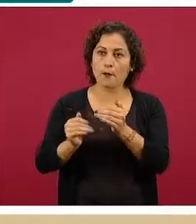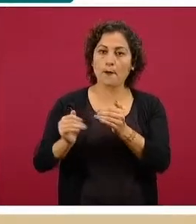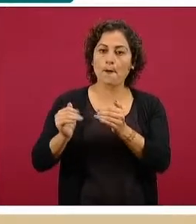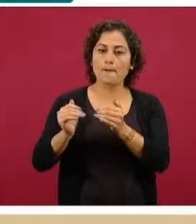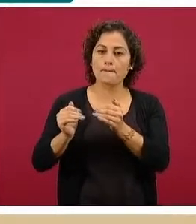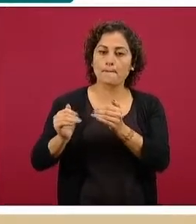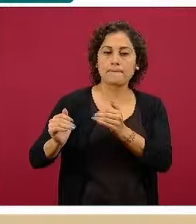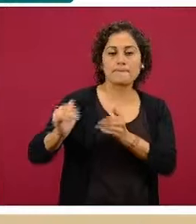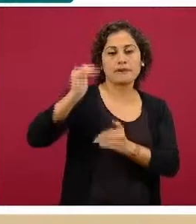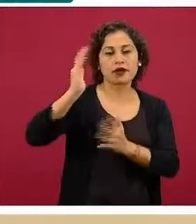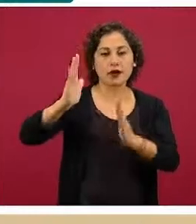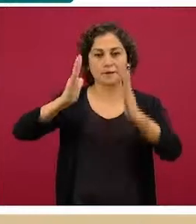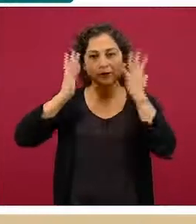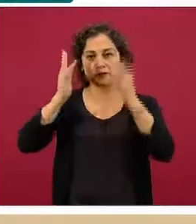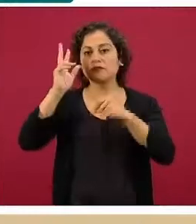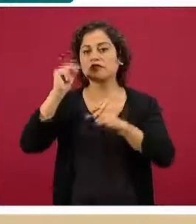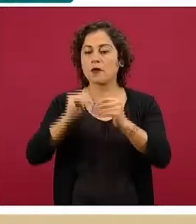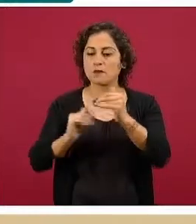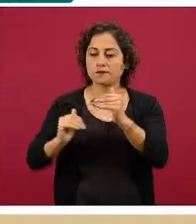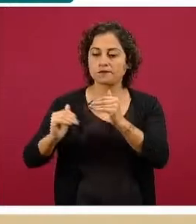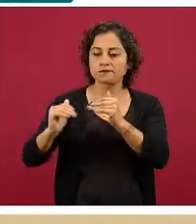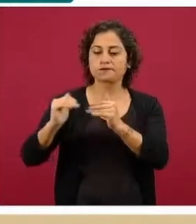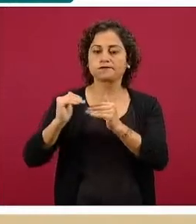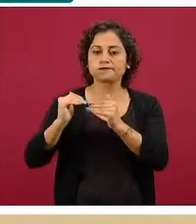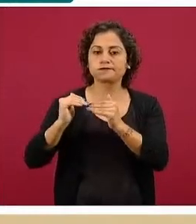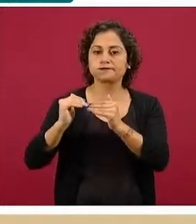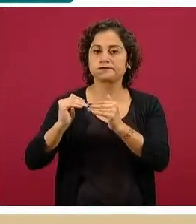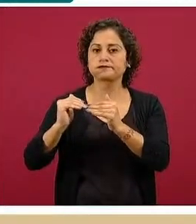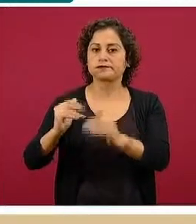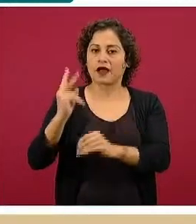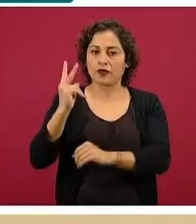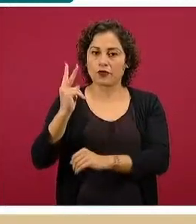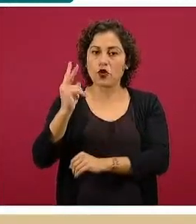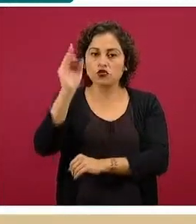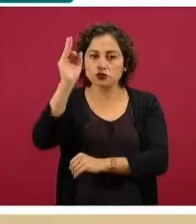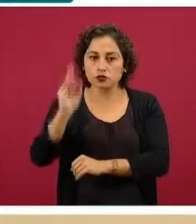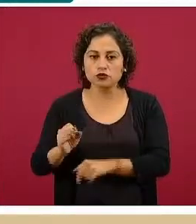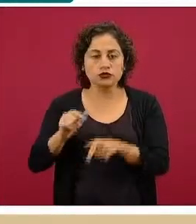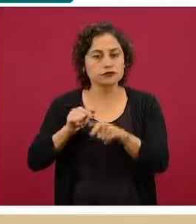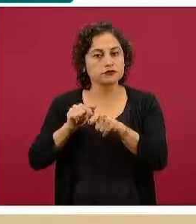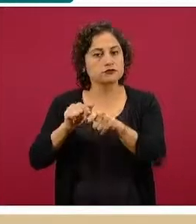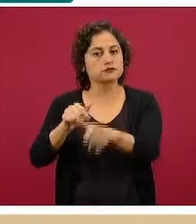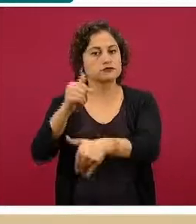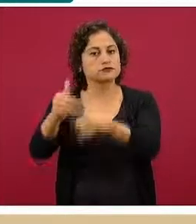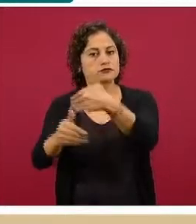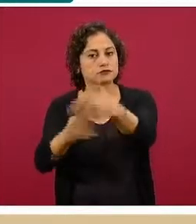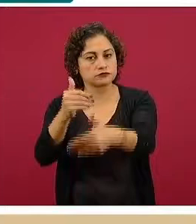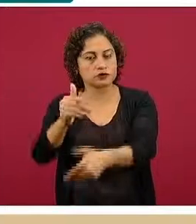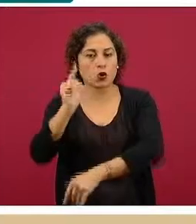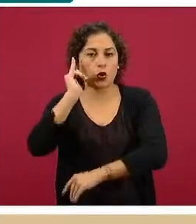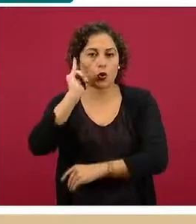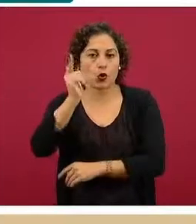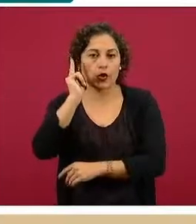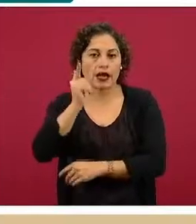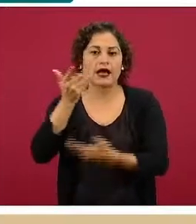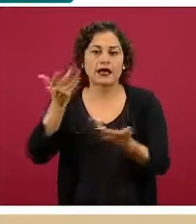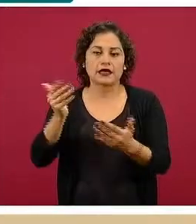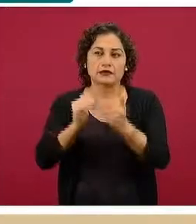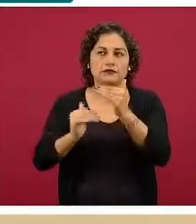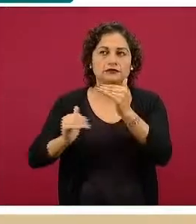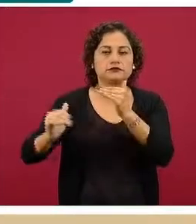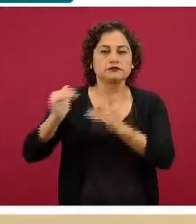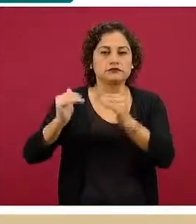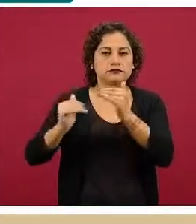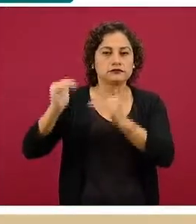que se quede en este 2% y que el incremento que se ha detectado no sea tan